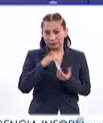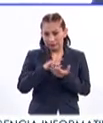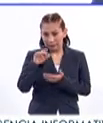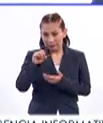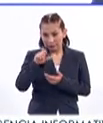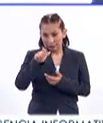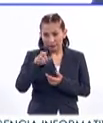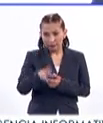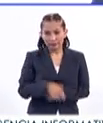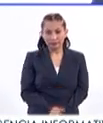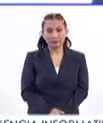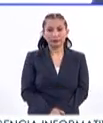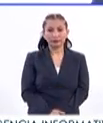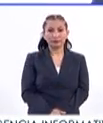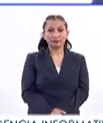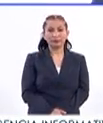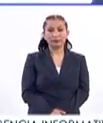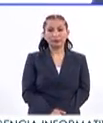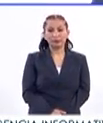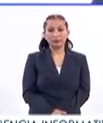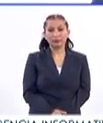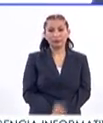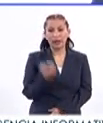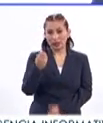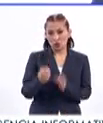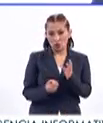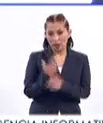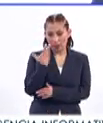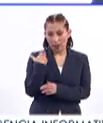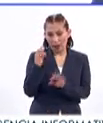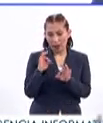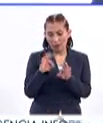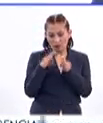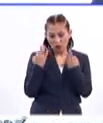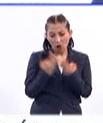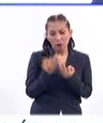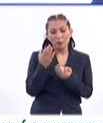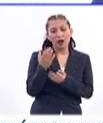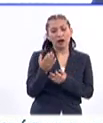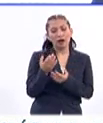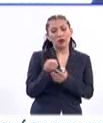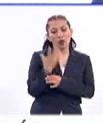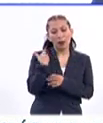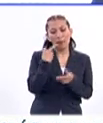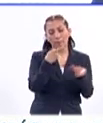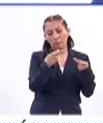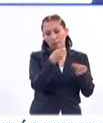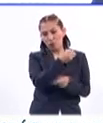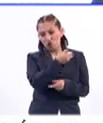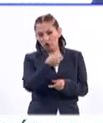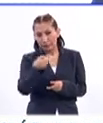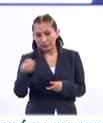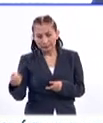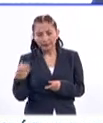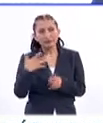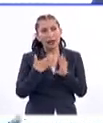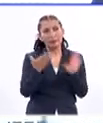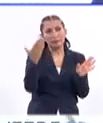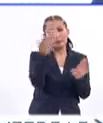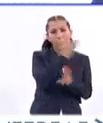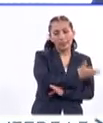gracias, Bienvenida, Omar. Abril. Bueno, esta es una nueva edición, una nueva organización, ya